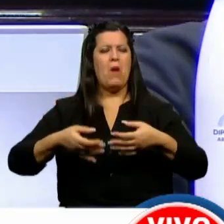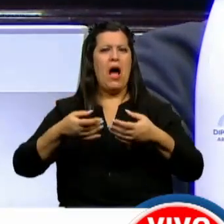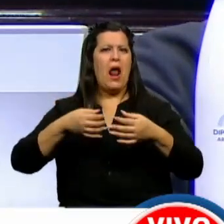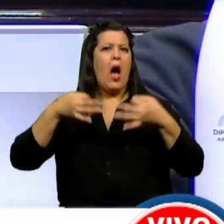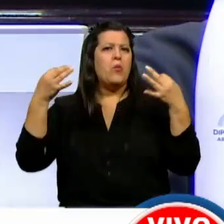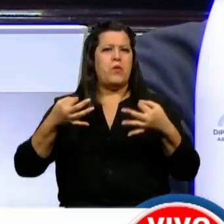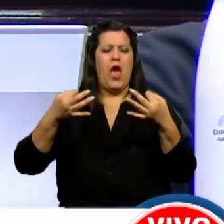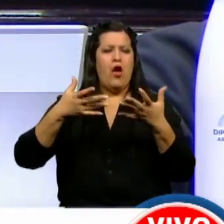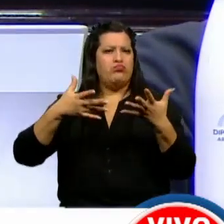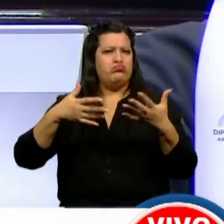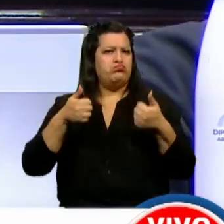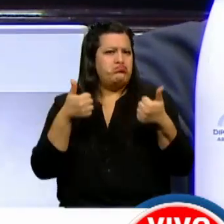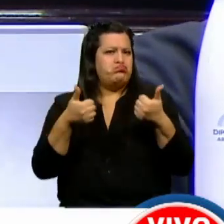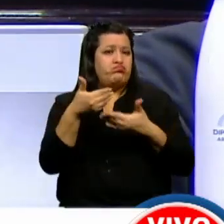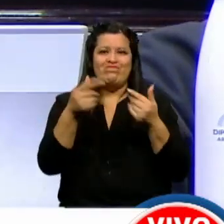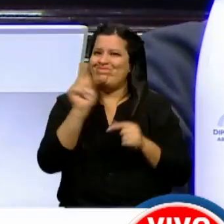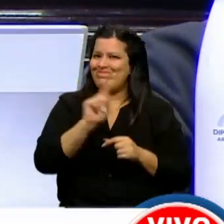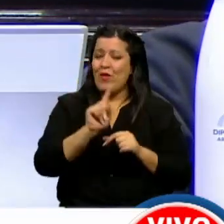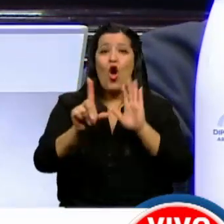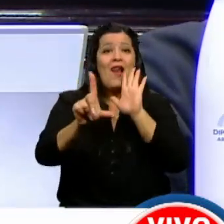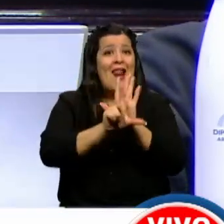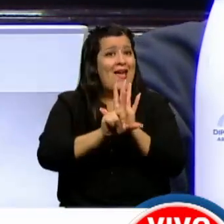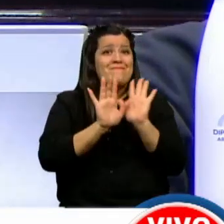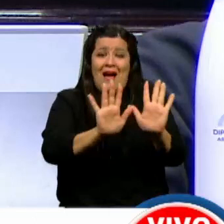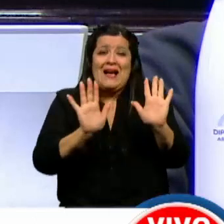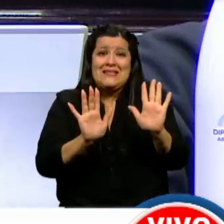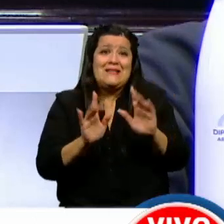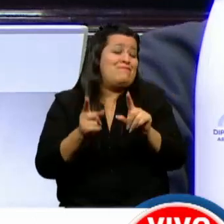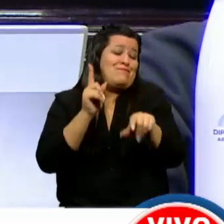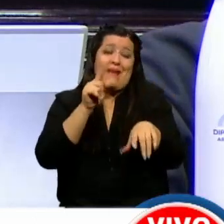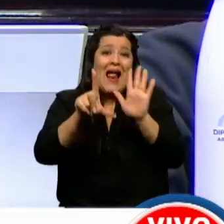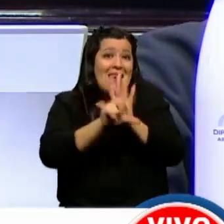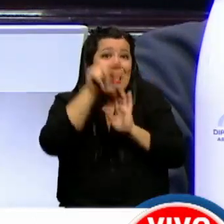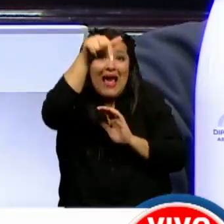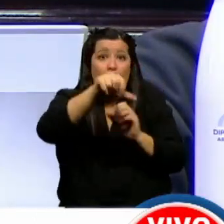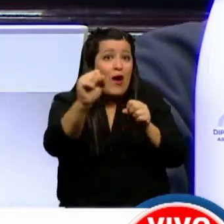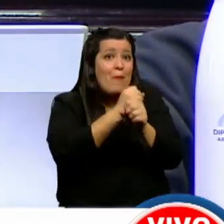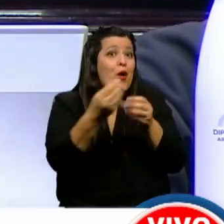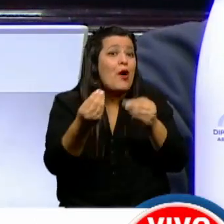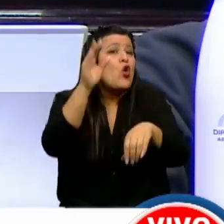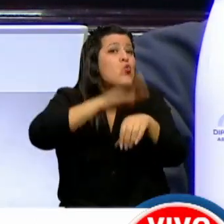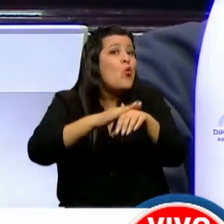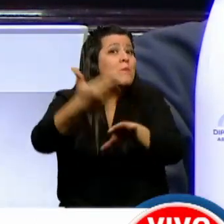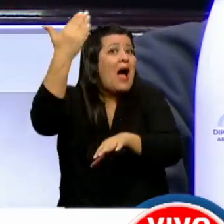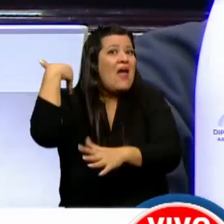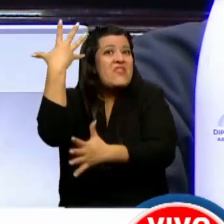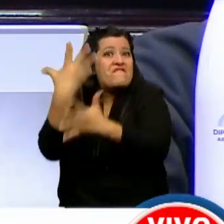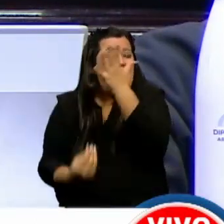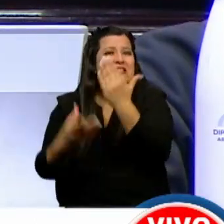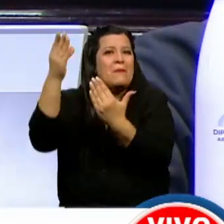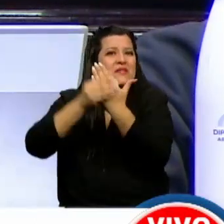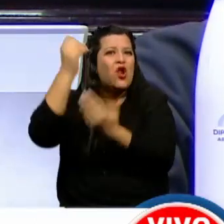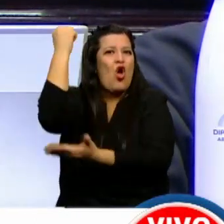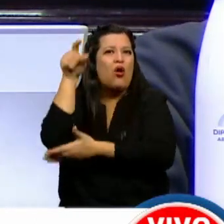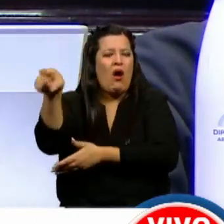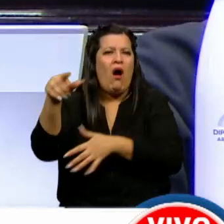una épica. Tiene que ser reconocida como lo que es un error administrativo injustificable del Ministerio de Hacienda que le generó un